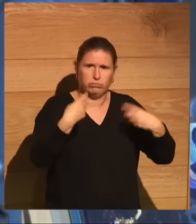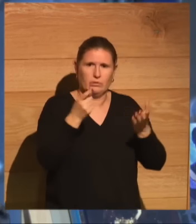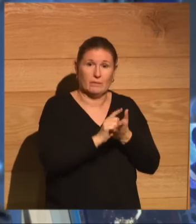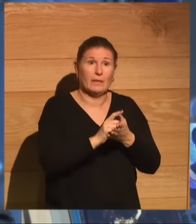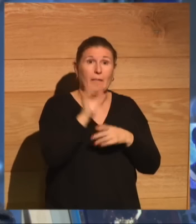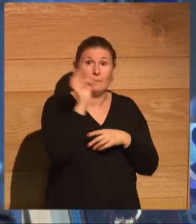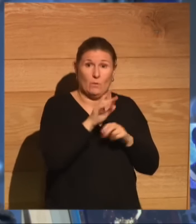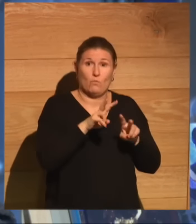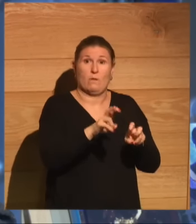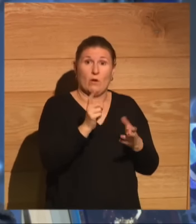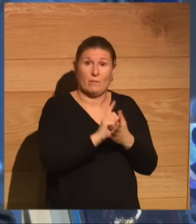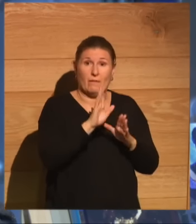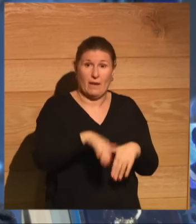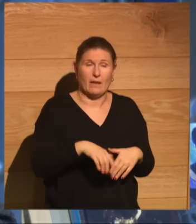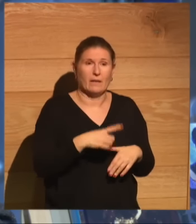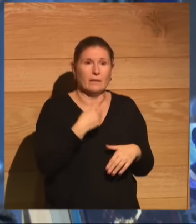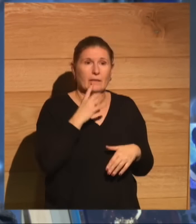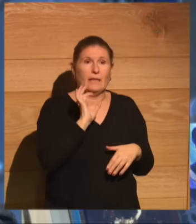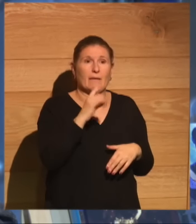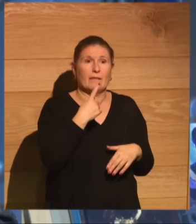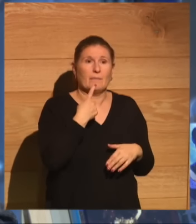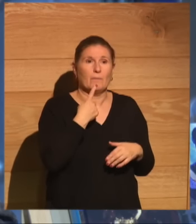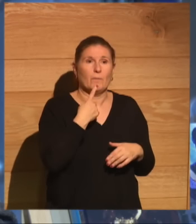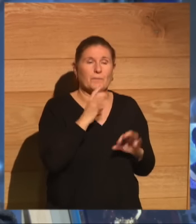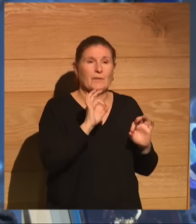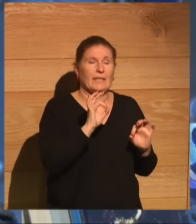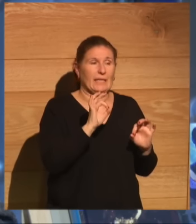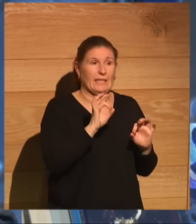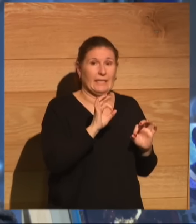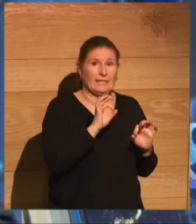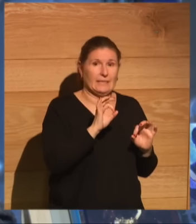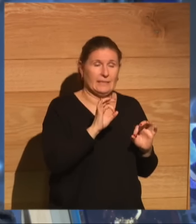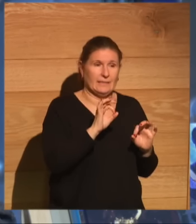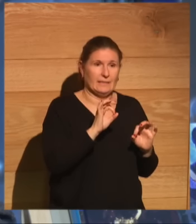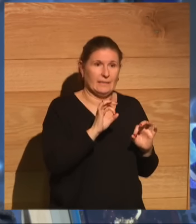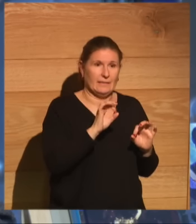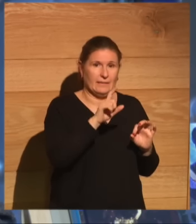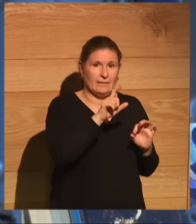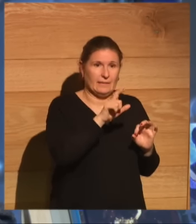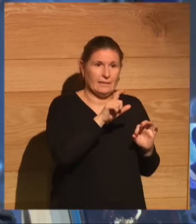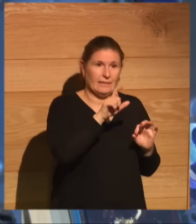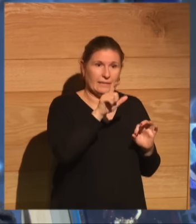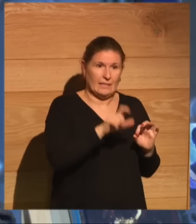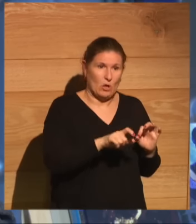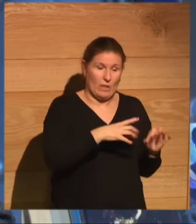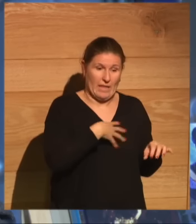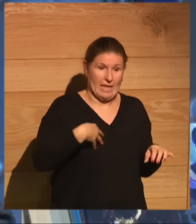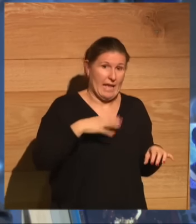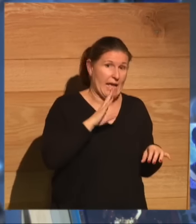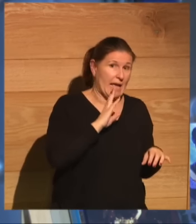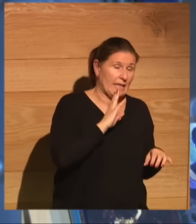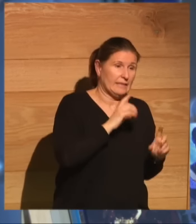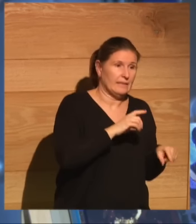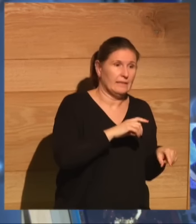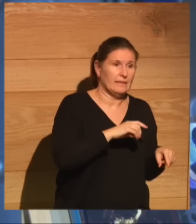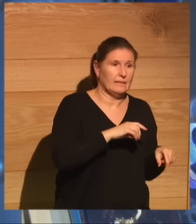peli. También es una propiedad que, al margen de la reacción del señor del pijama, no es sagrada en ese momento. A la gente le da igual porque la